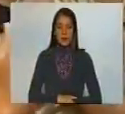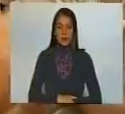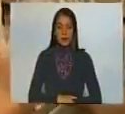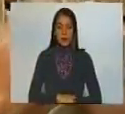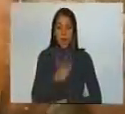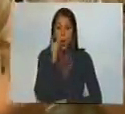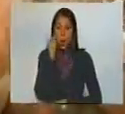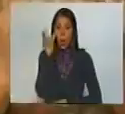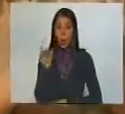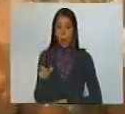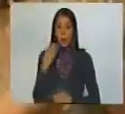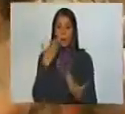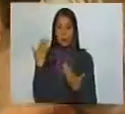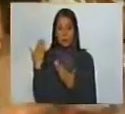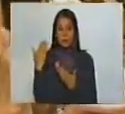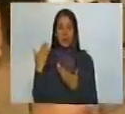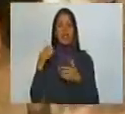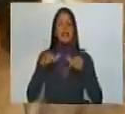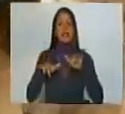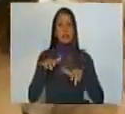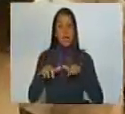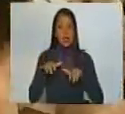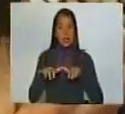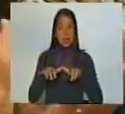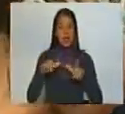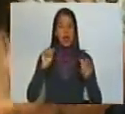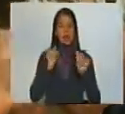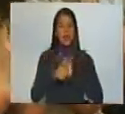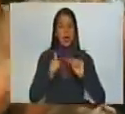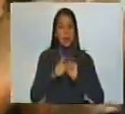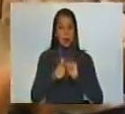Ciudadano Israel Quintero, secretario de Deporte.